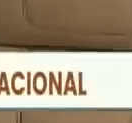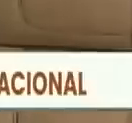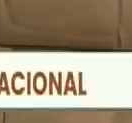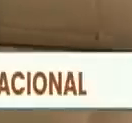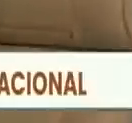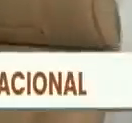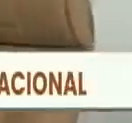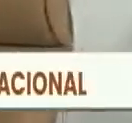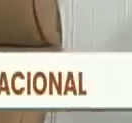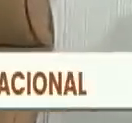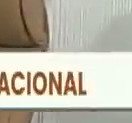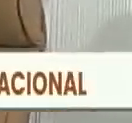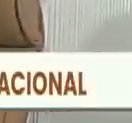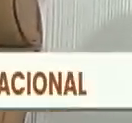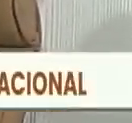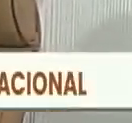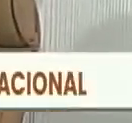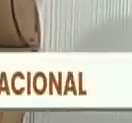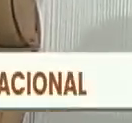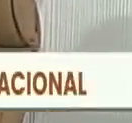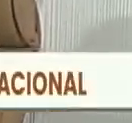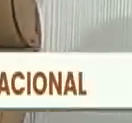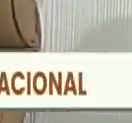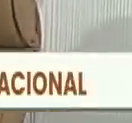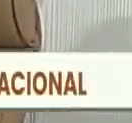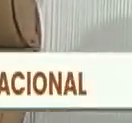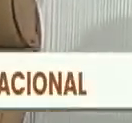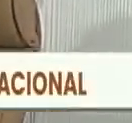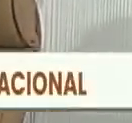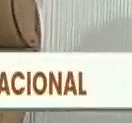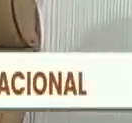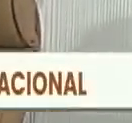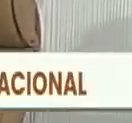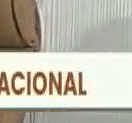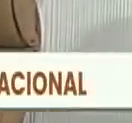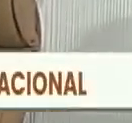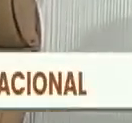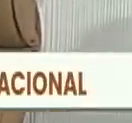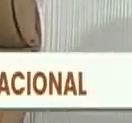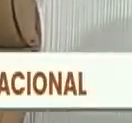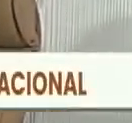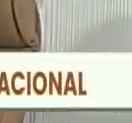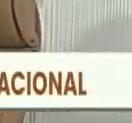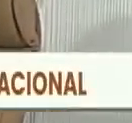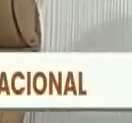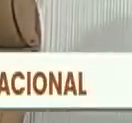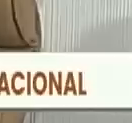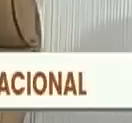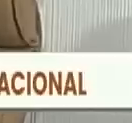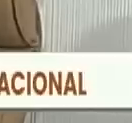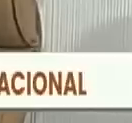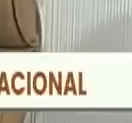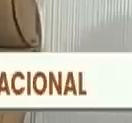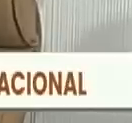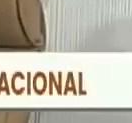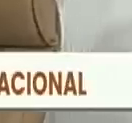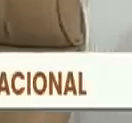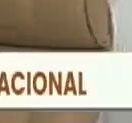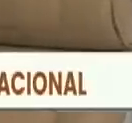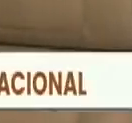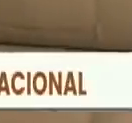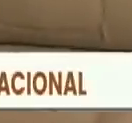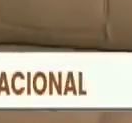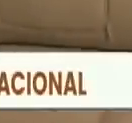importa si mataron a más de 70 millones de los abuelos y las abuelas de esas niñas y esos